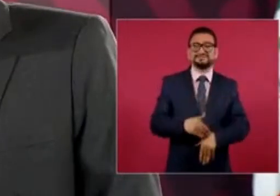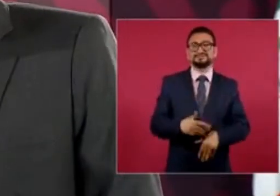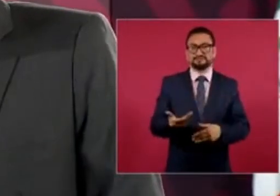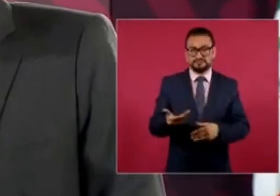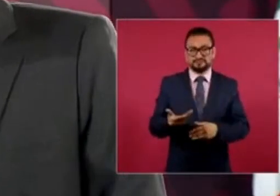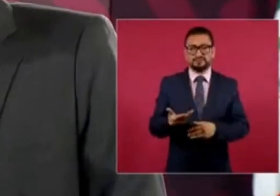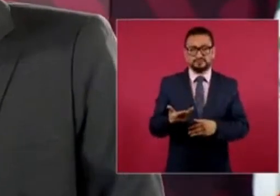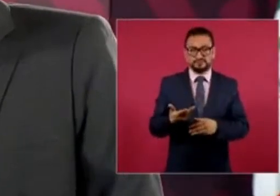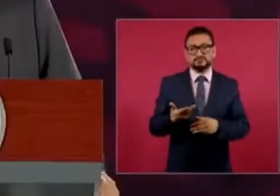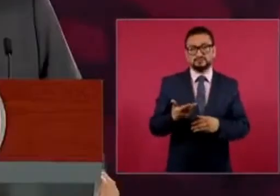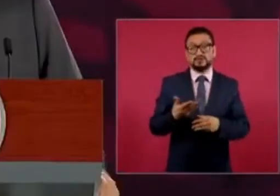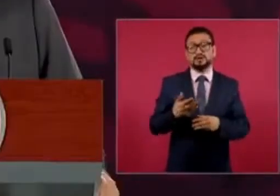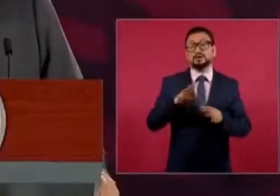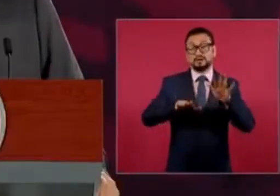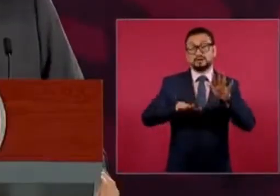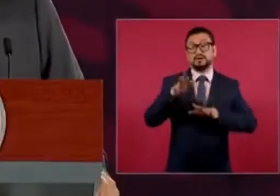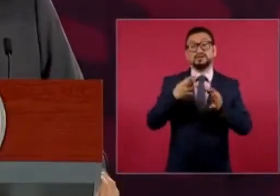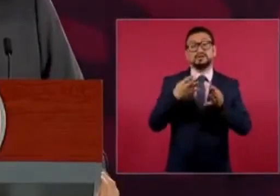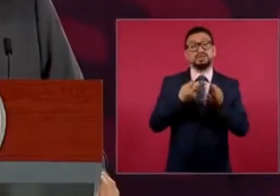y tentaciones.